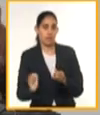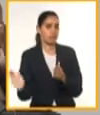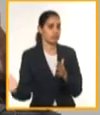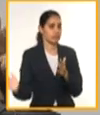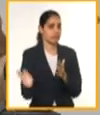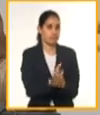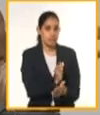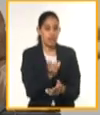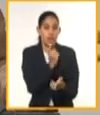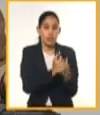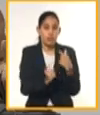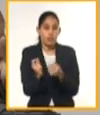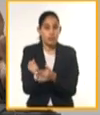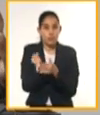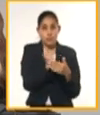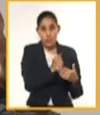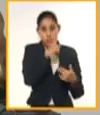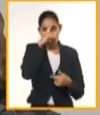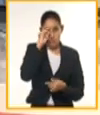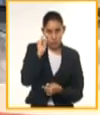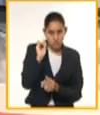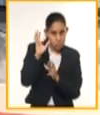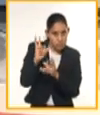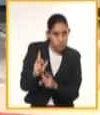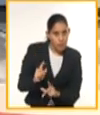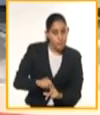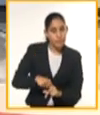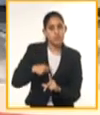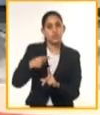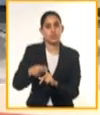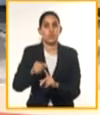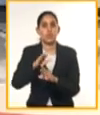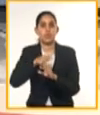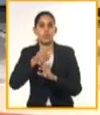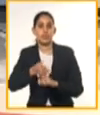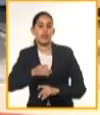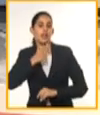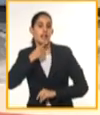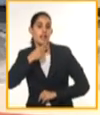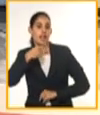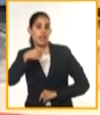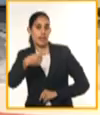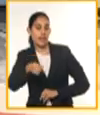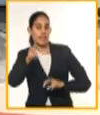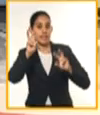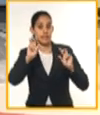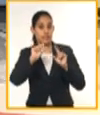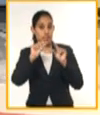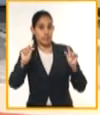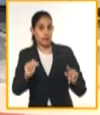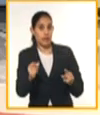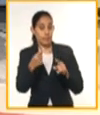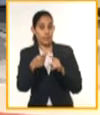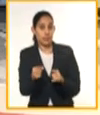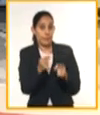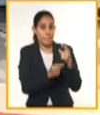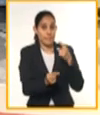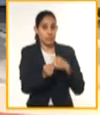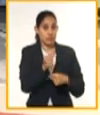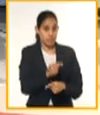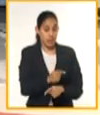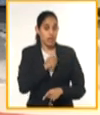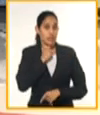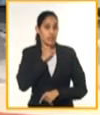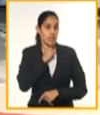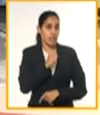países habían sido positivas, no se puede... Eso podremos hablar ahorita un poquito para hablar en ese tema, pero que sobre todo ahí la parte subversiva,